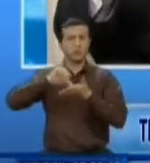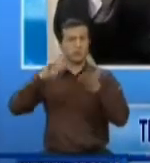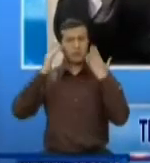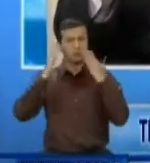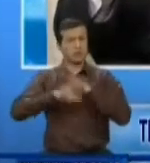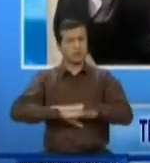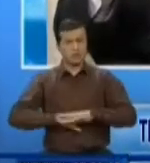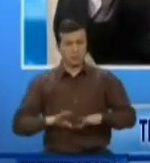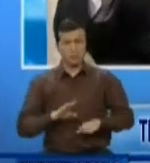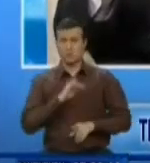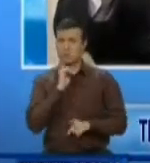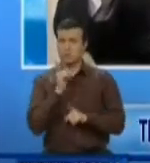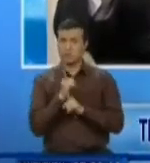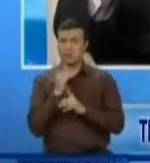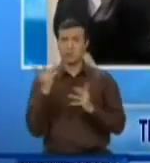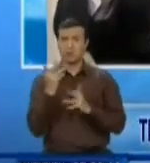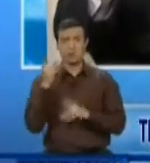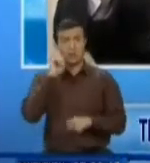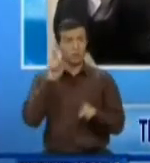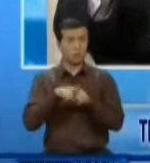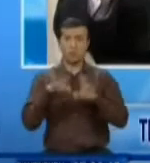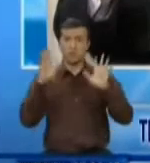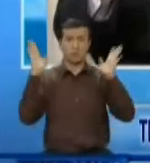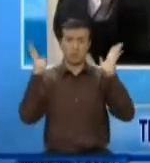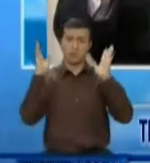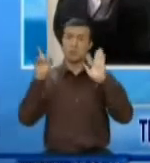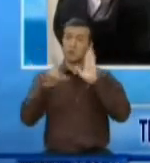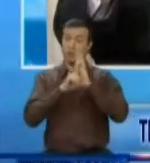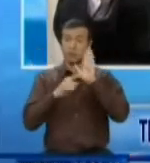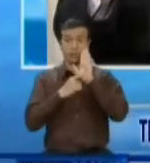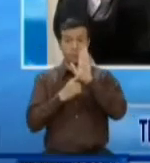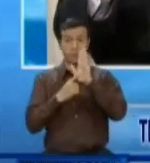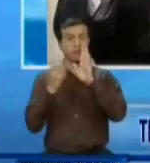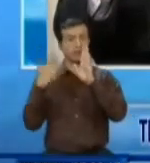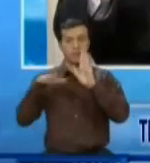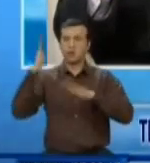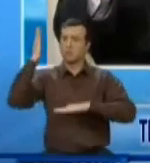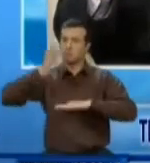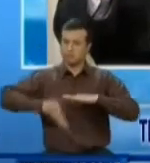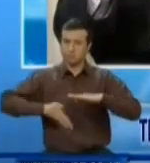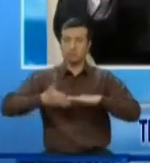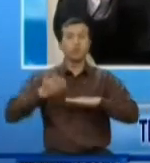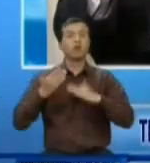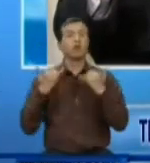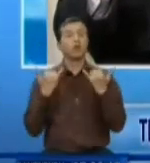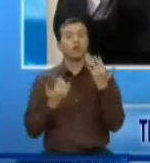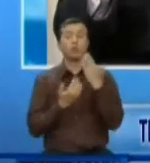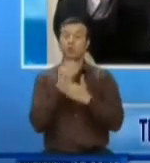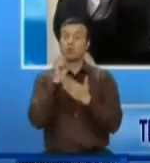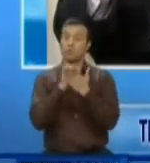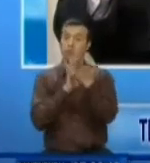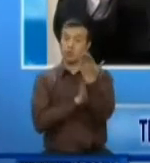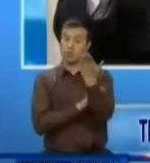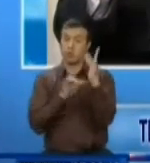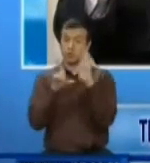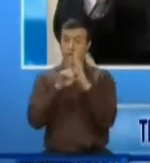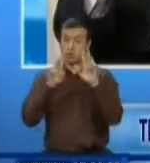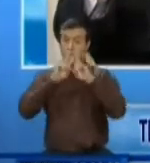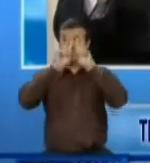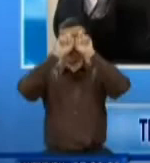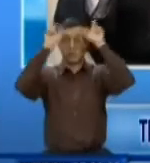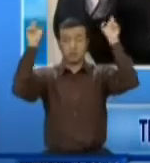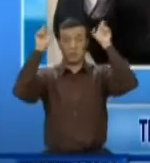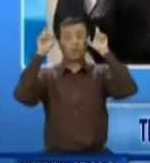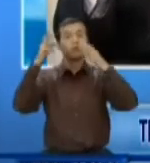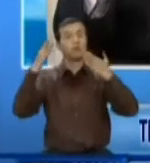fuimos siempre nunca estuvimos conformes con eso pero la ley es la se derogó y en este proyecto de ley como las cámaras de la producción